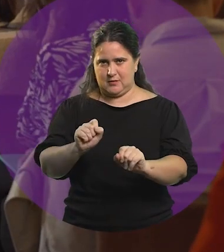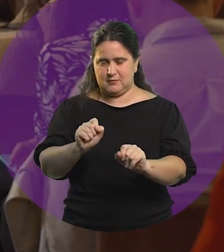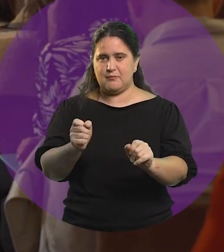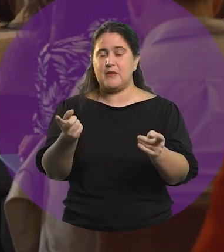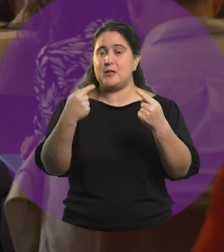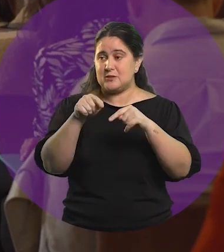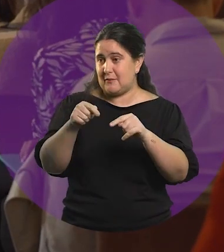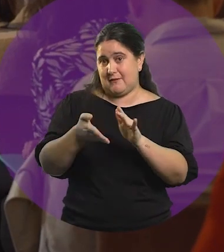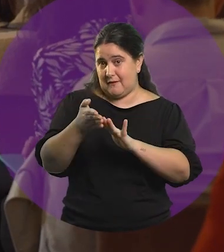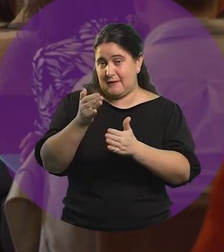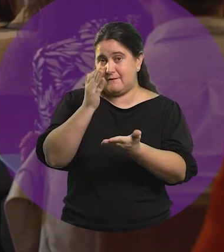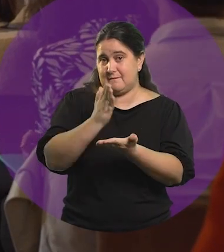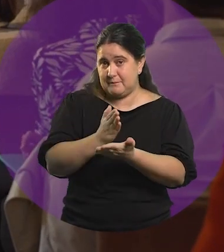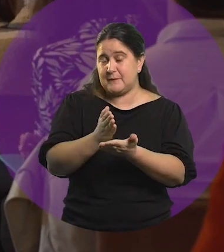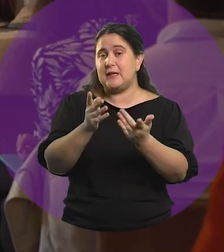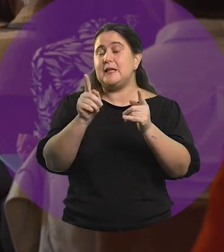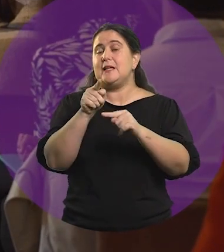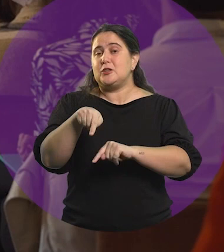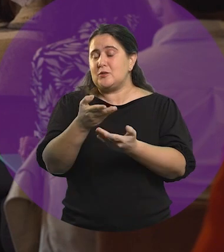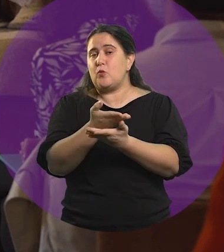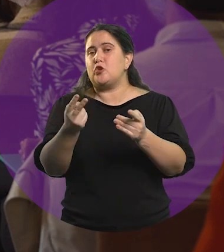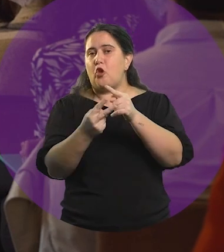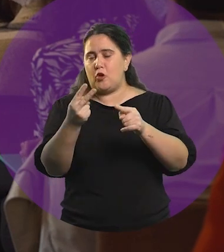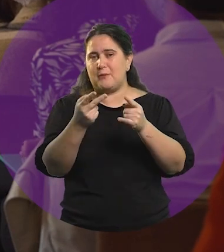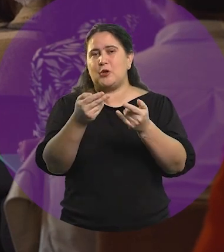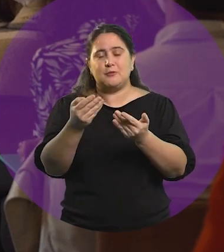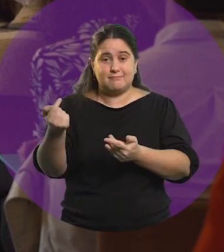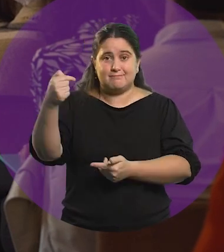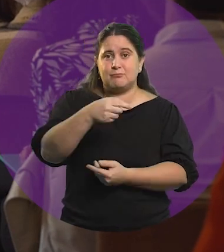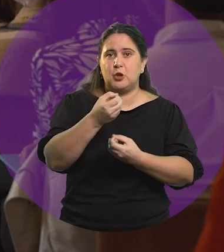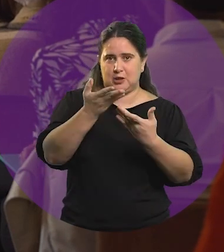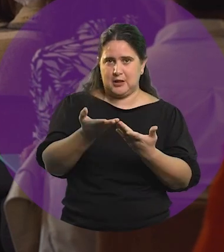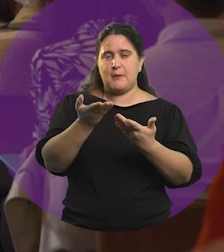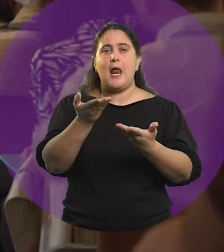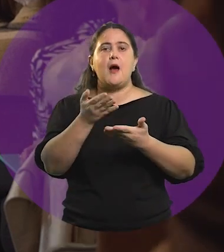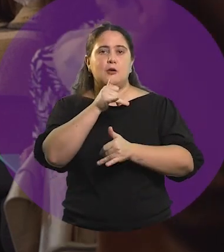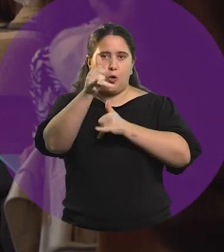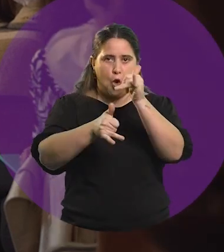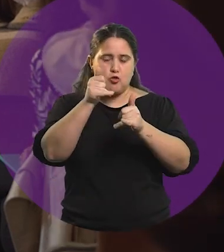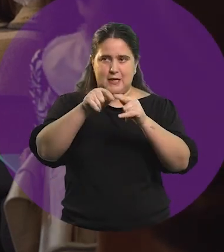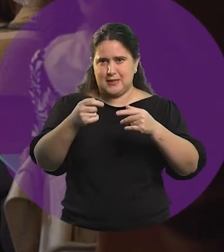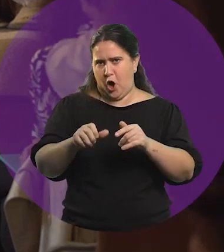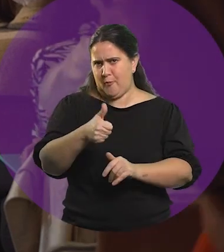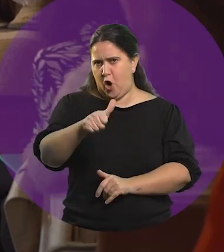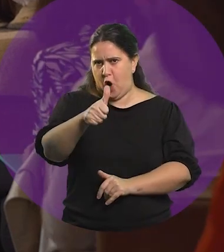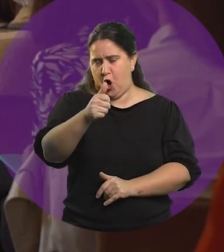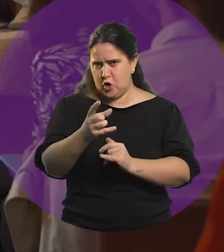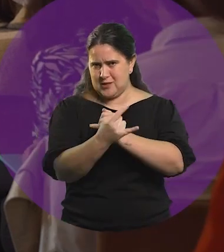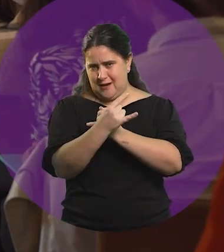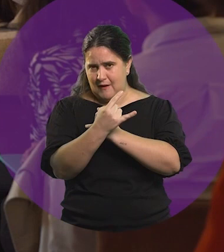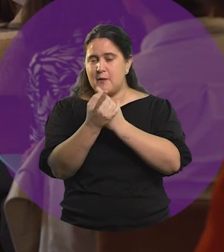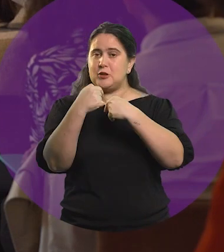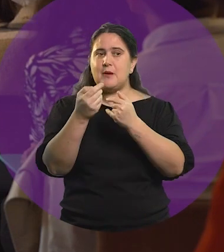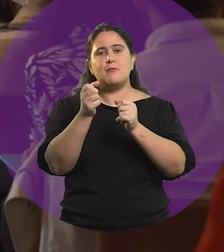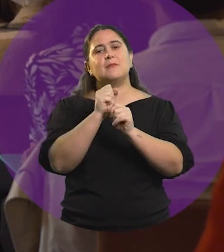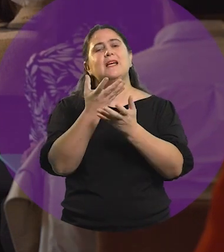acá entonces, para finalizar, 2 cosas. ¿Qué es lo que hemos mostrado? ¿Por qué estamos acá? Aparte de compartir estos logros increíbles que tiene Ceibal,